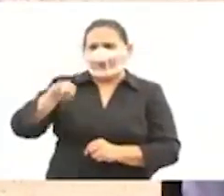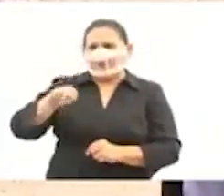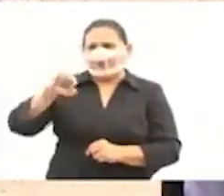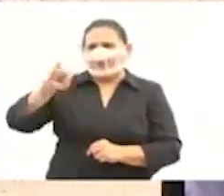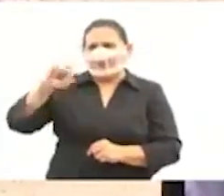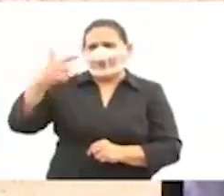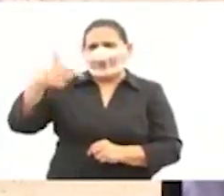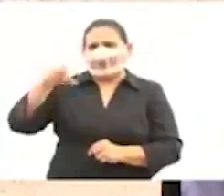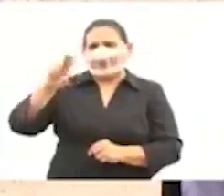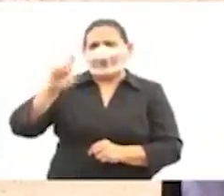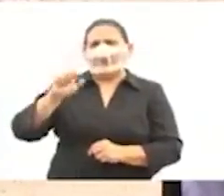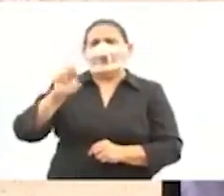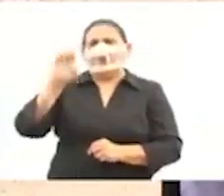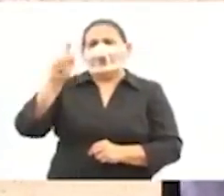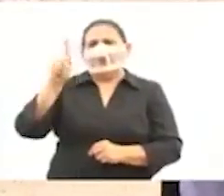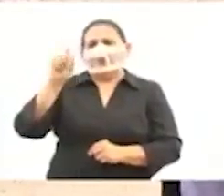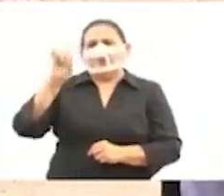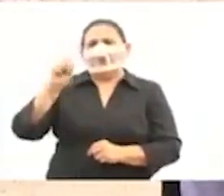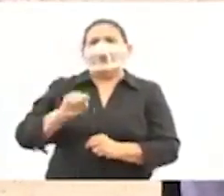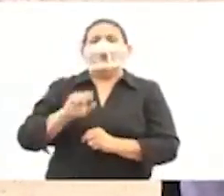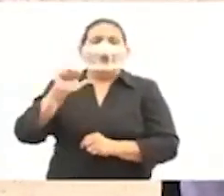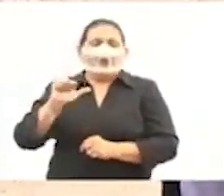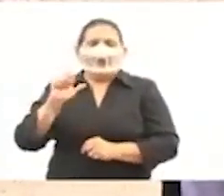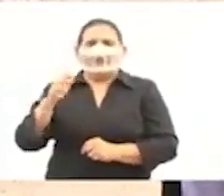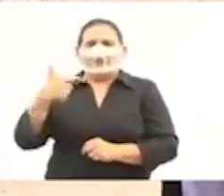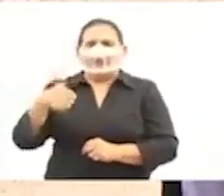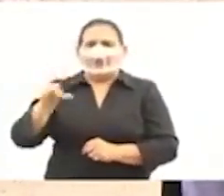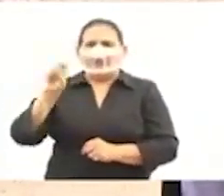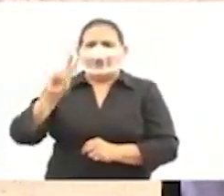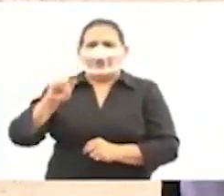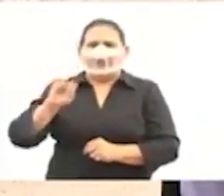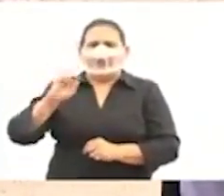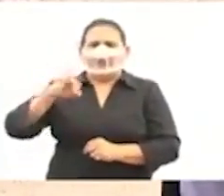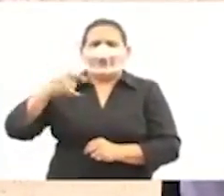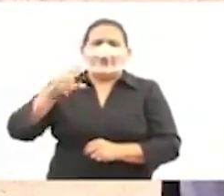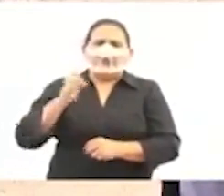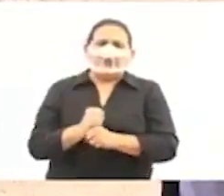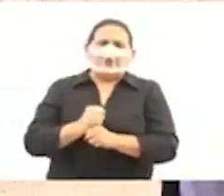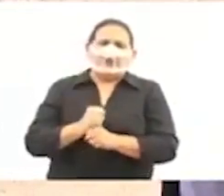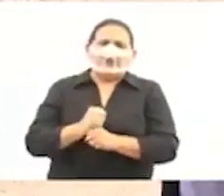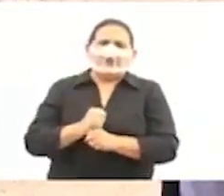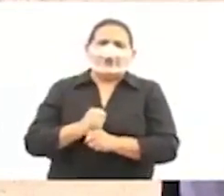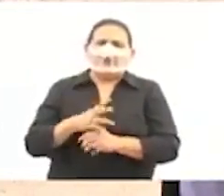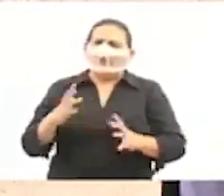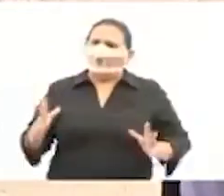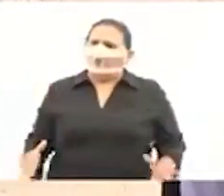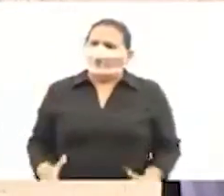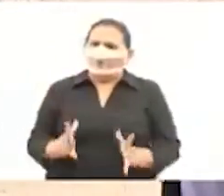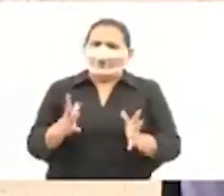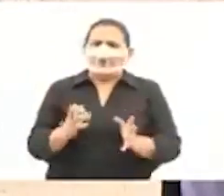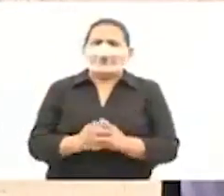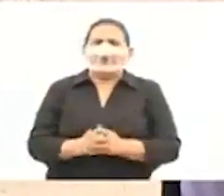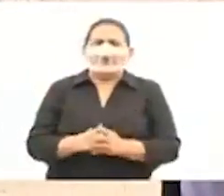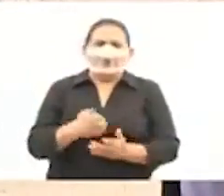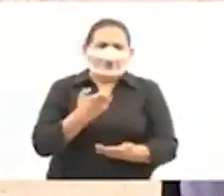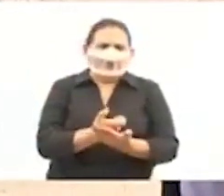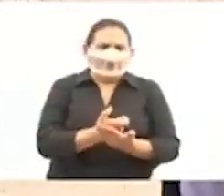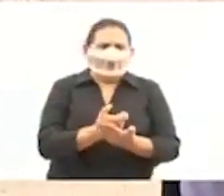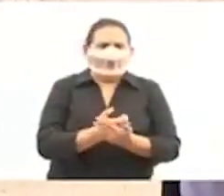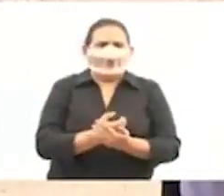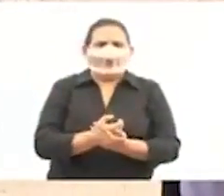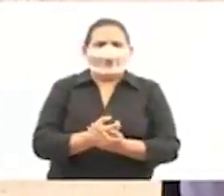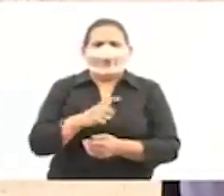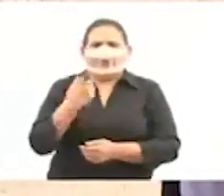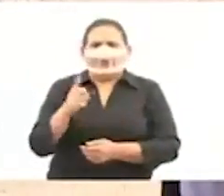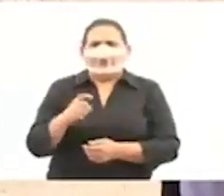valdez a jose antonio aguilar y por supuesto también al secretario de fomento económico ernesto herrera y a su equipo en la que fue que también